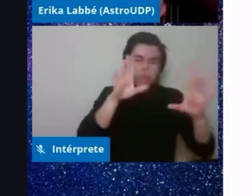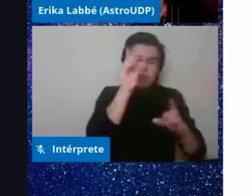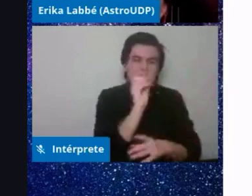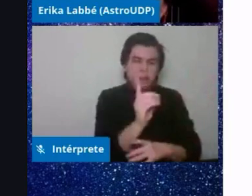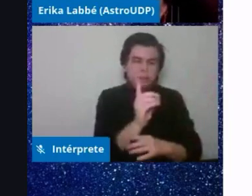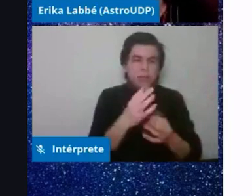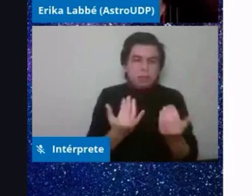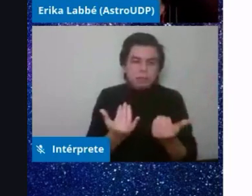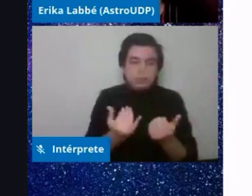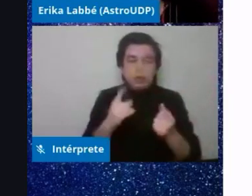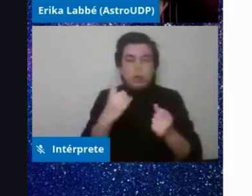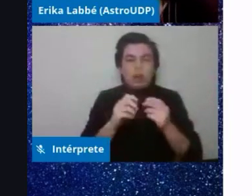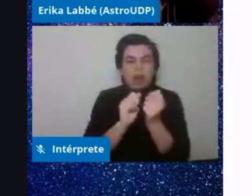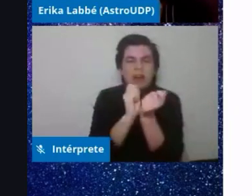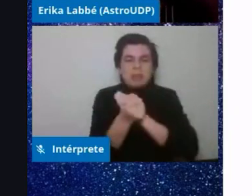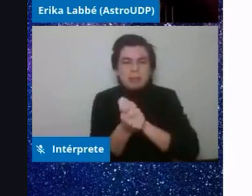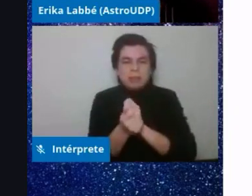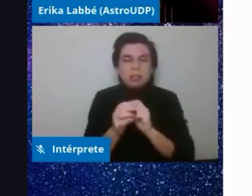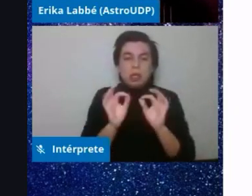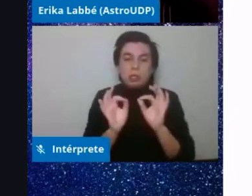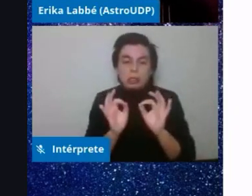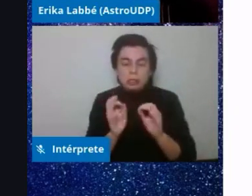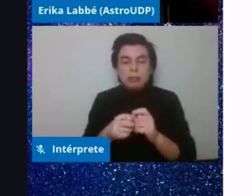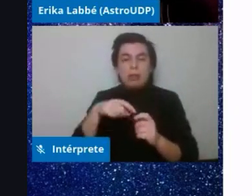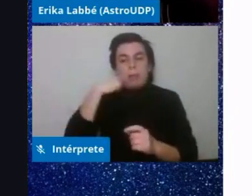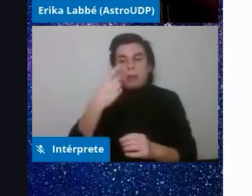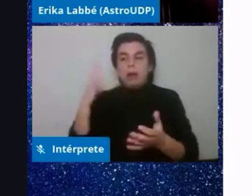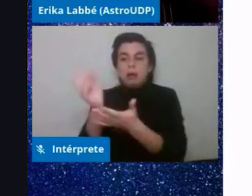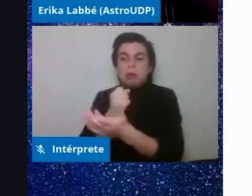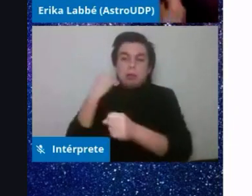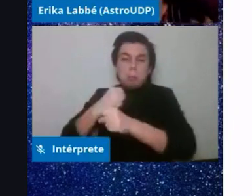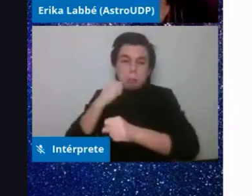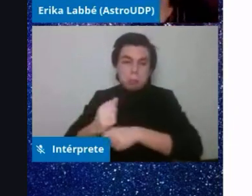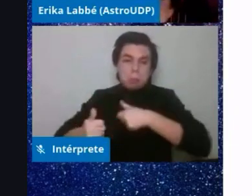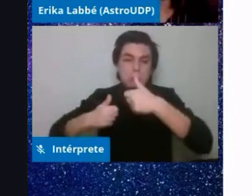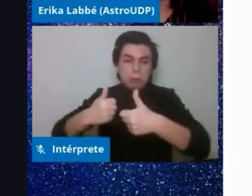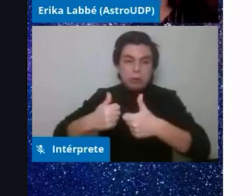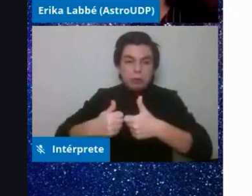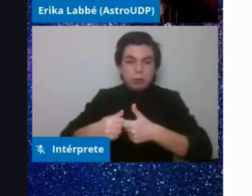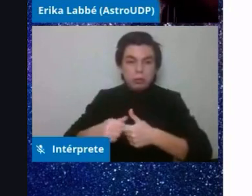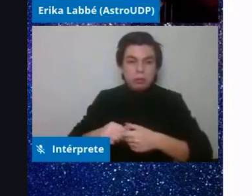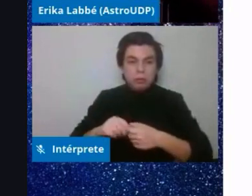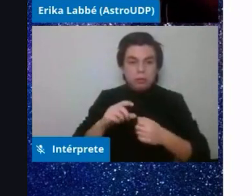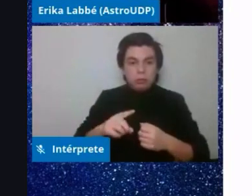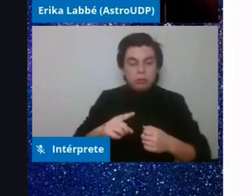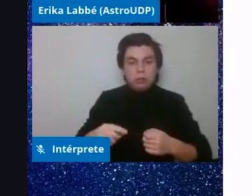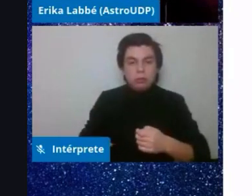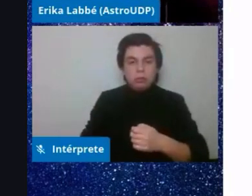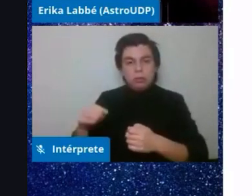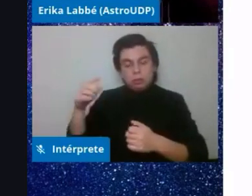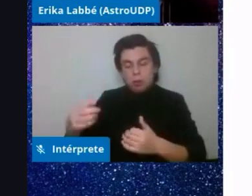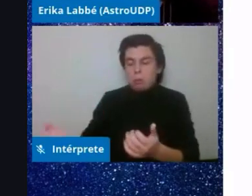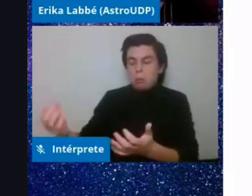trabajo, ¿sí? Y si es razonable, es decir, si no le causa mucha carga a esa persona de